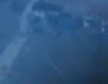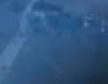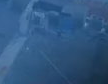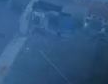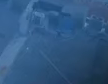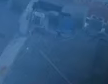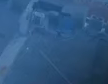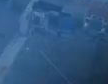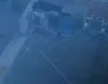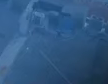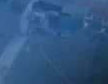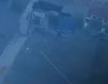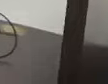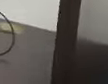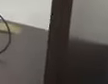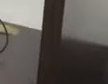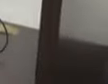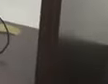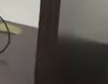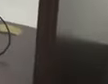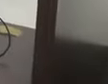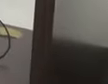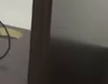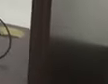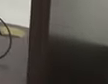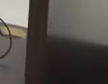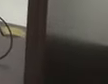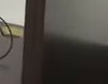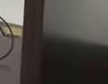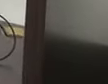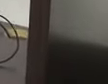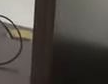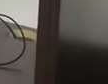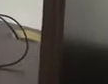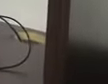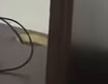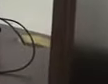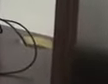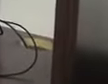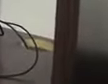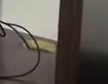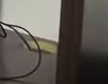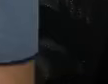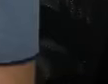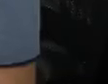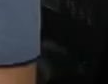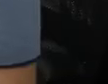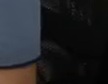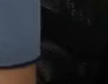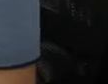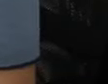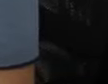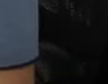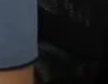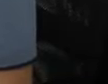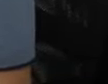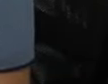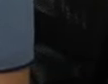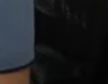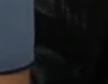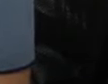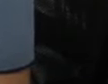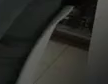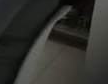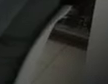salud mental. Para la vigencia 2022, se implementaron estrategias que contribuyeron al cumplimiento de los